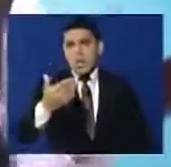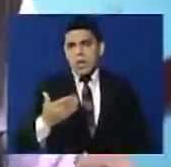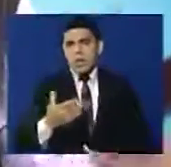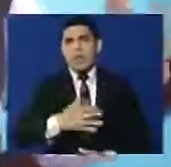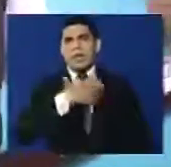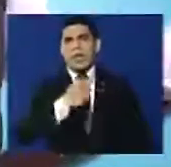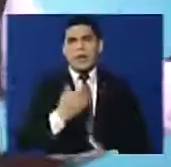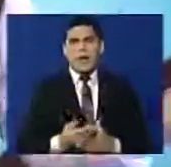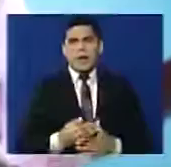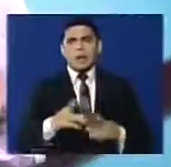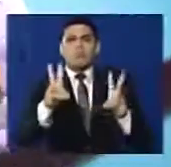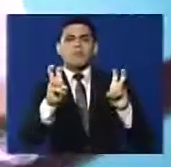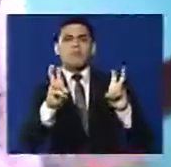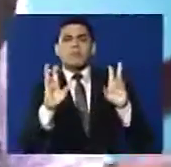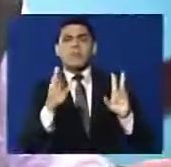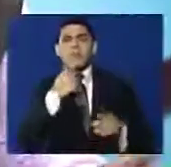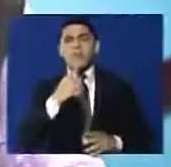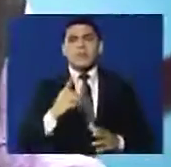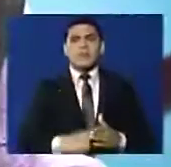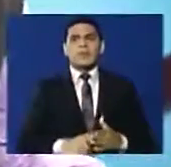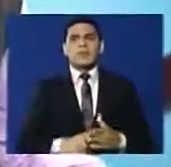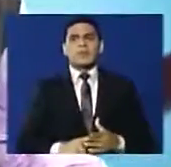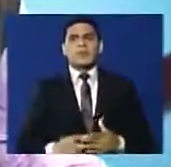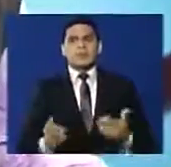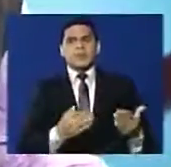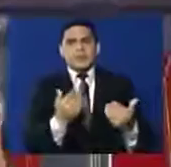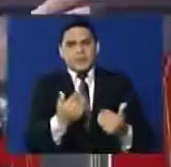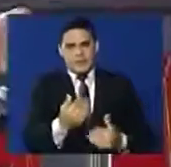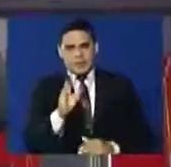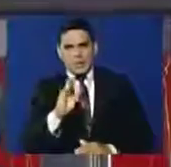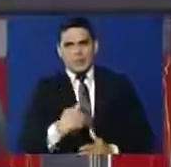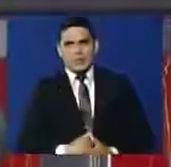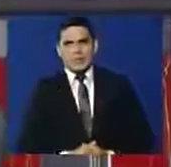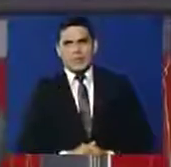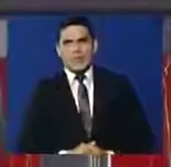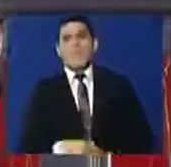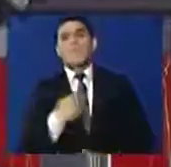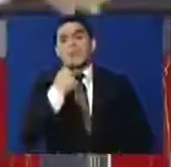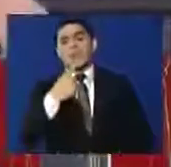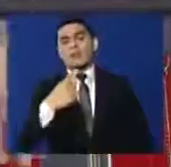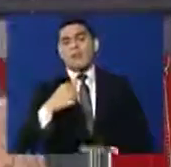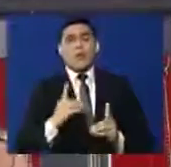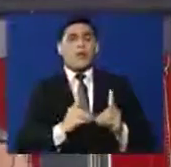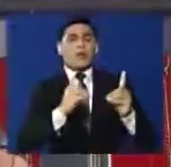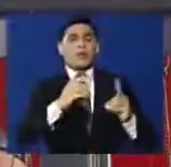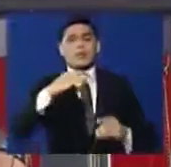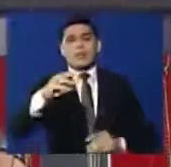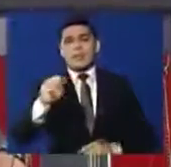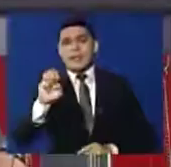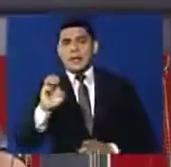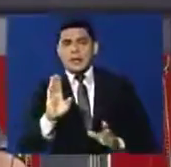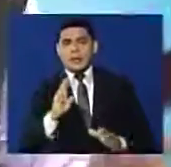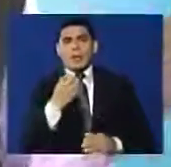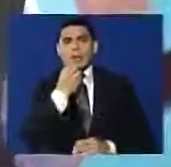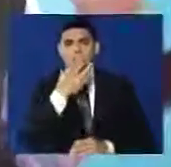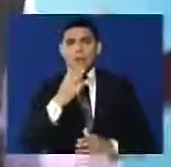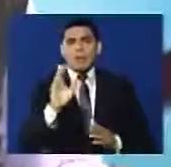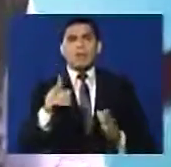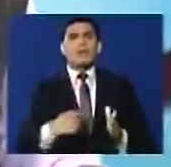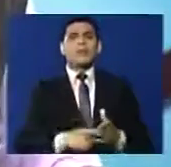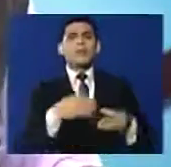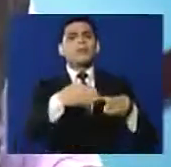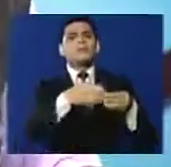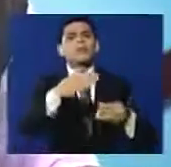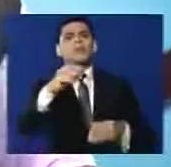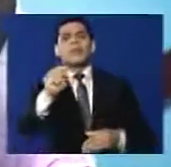Y ganaron, entre comillas, porque eso siguió quedando en entredicho. Ahora, pero hay una cosa. Bueno, eso lo dice el Consejo Nacional Electoral. No, chévere, pero al Consejo Nacional